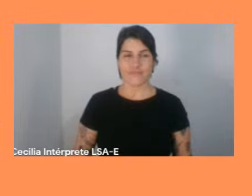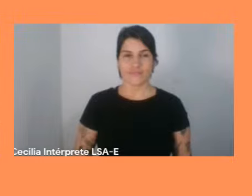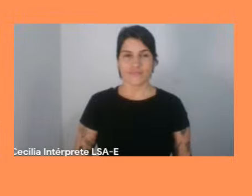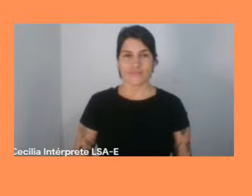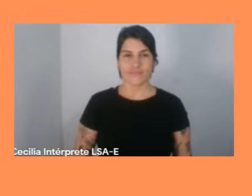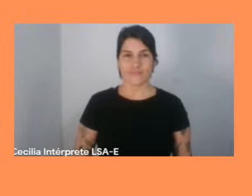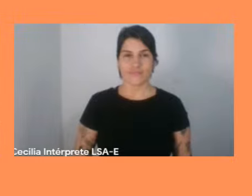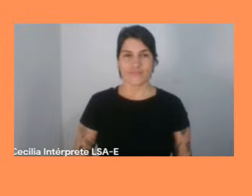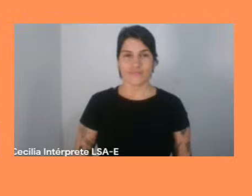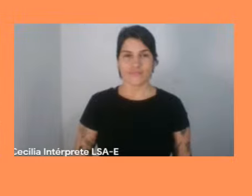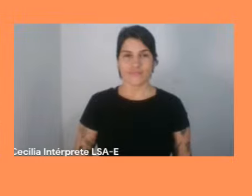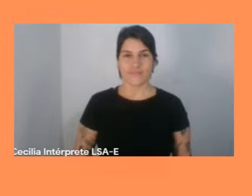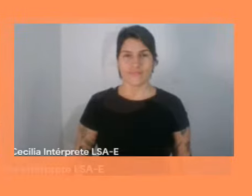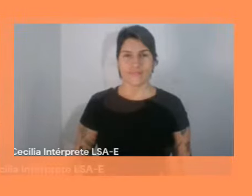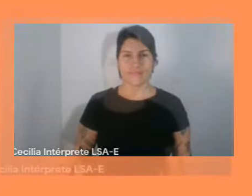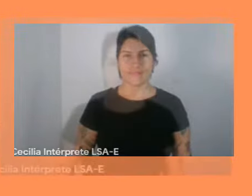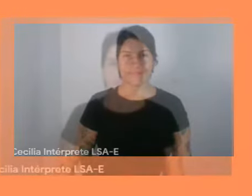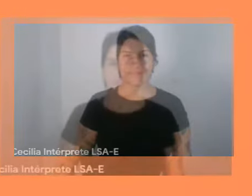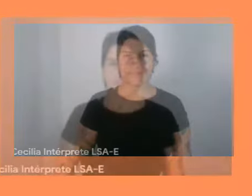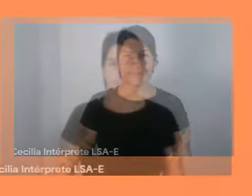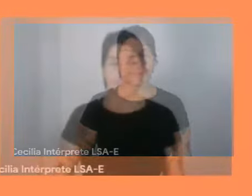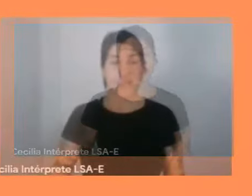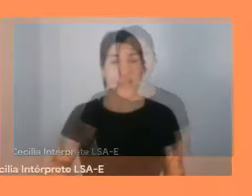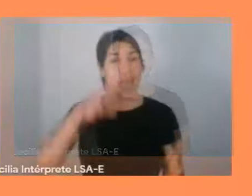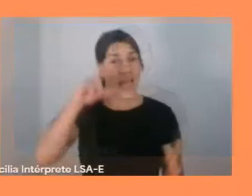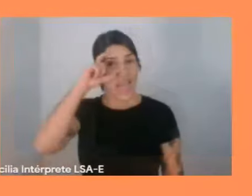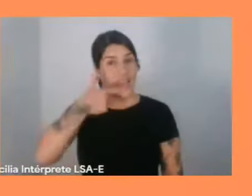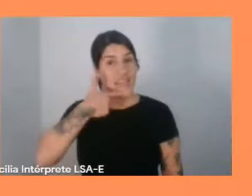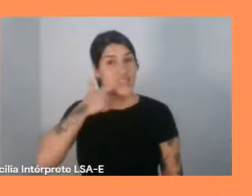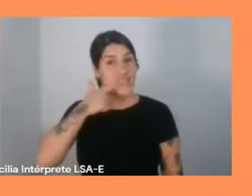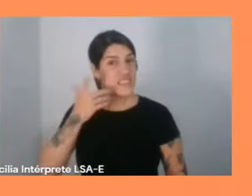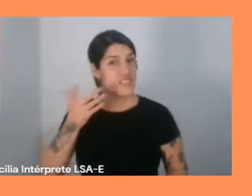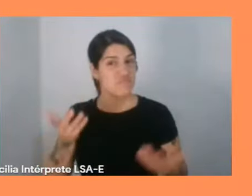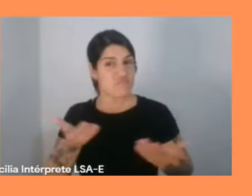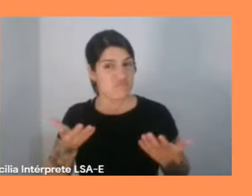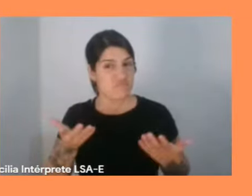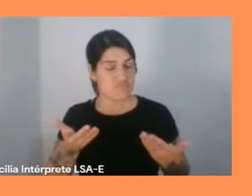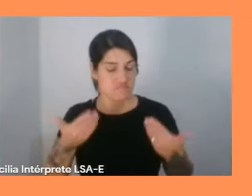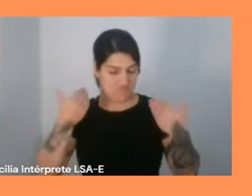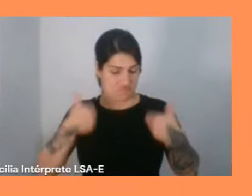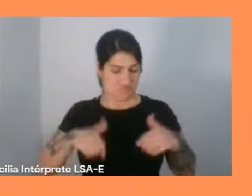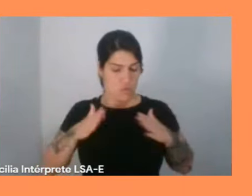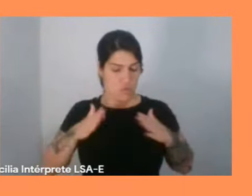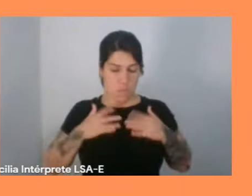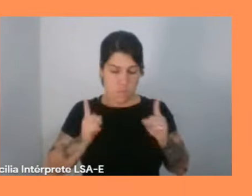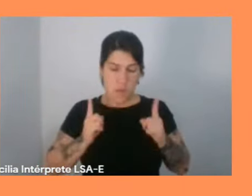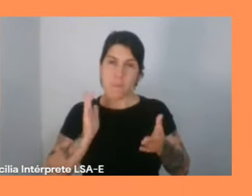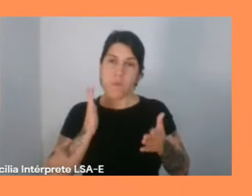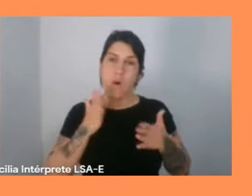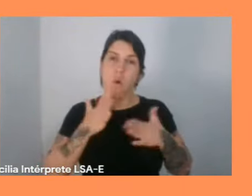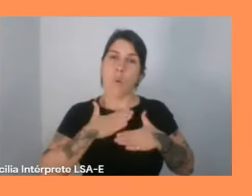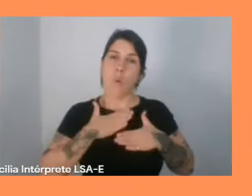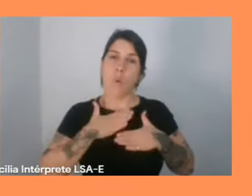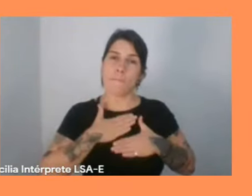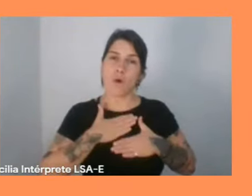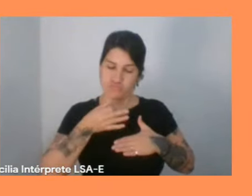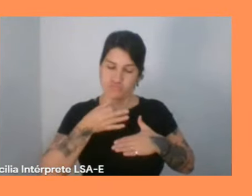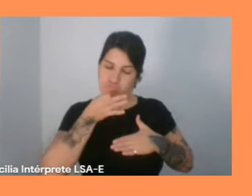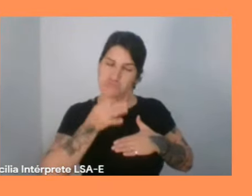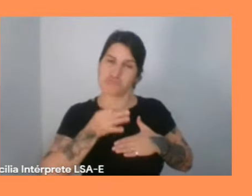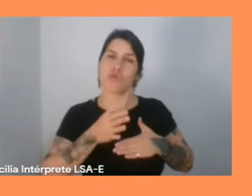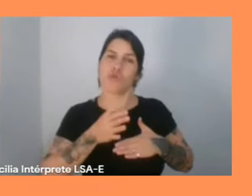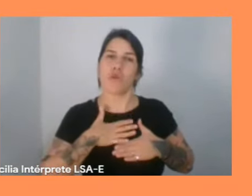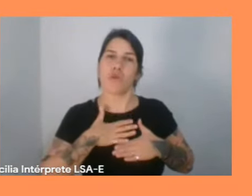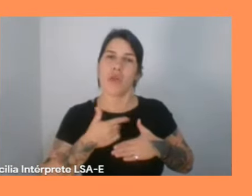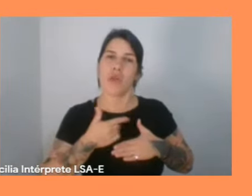ESI es decidir sobre nuestros cuerpos. La ESI fortalece los procesos de construcción de